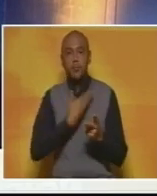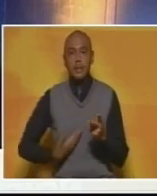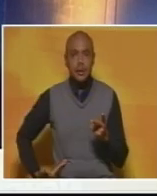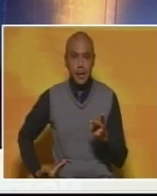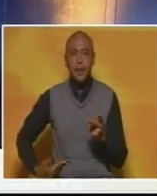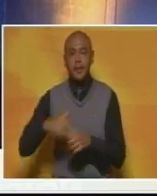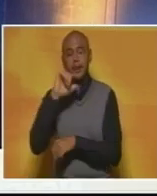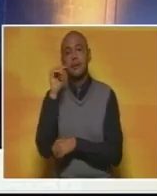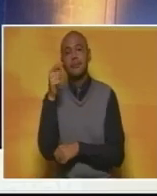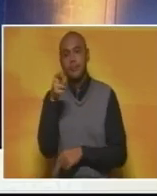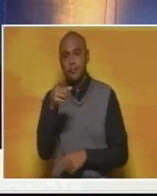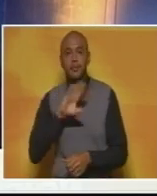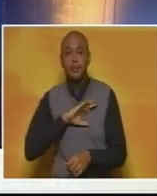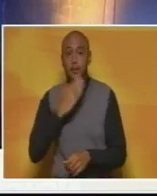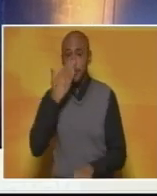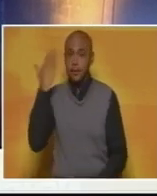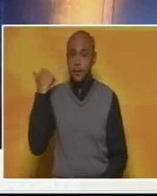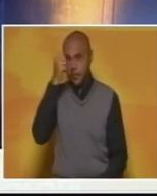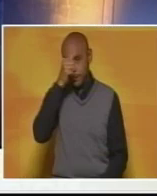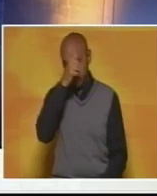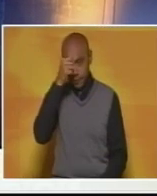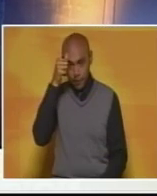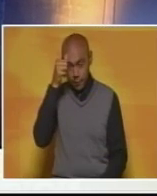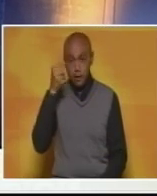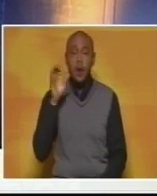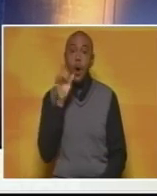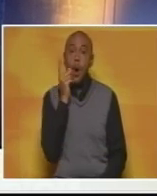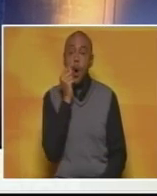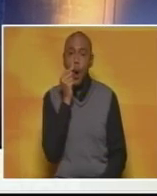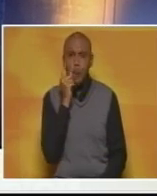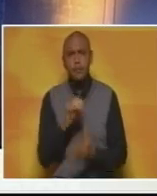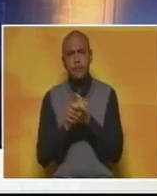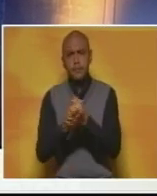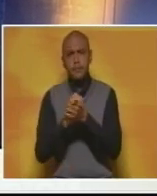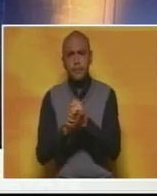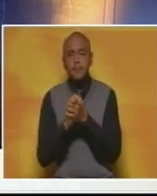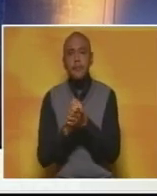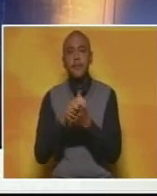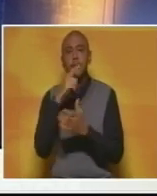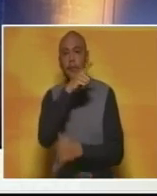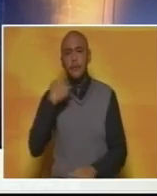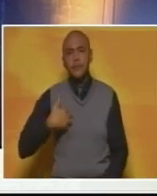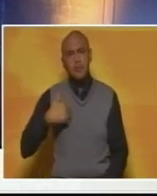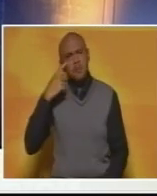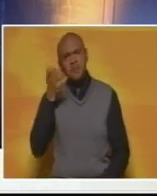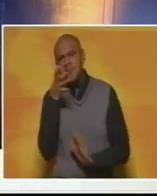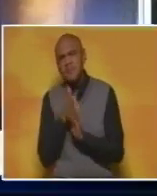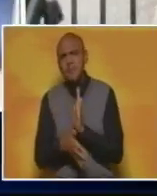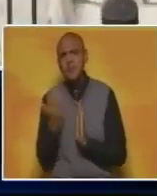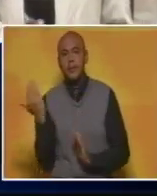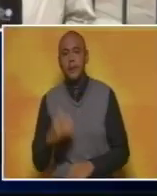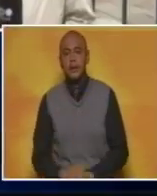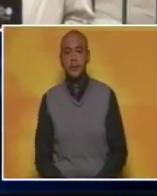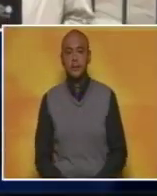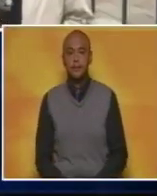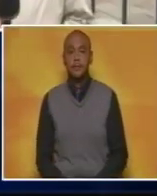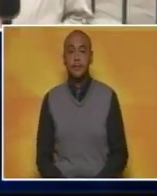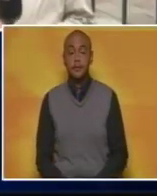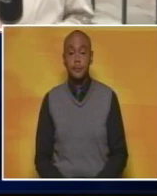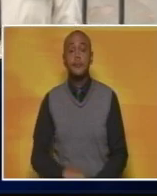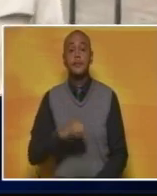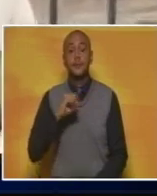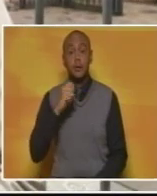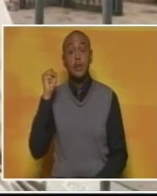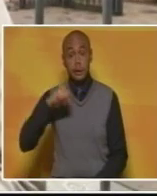elecciones presidenciales celebradas este domingo. Fernando Menéndez, de nuestro canal aliado Telefe, nos tiene más detalles. En una